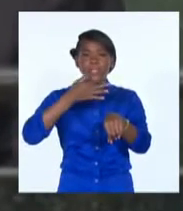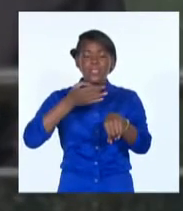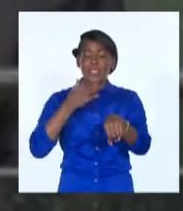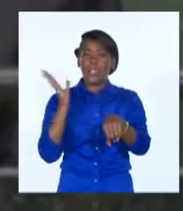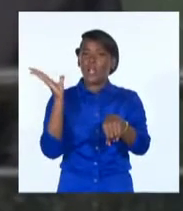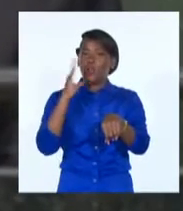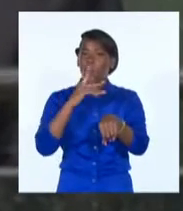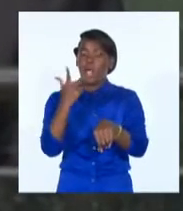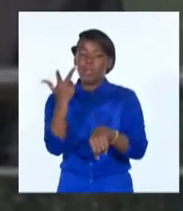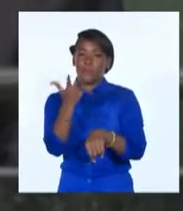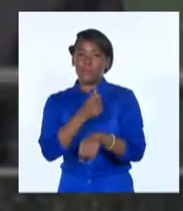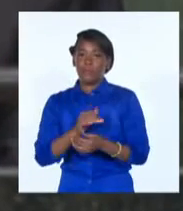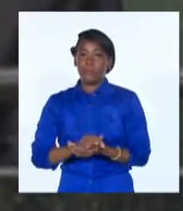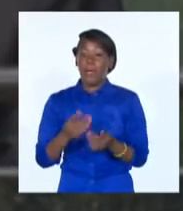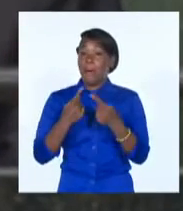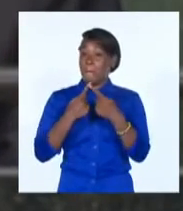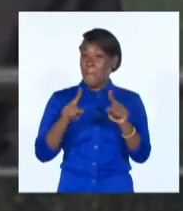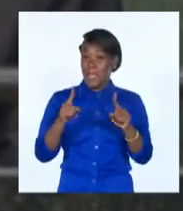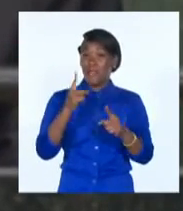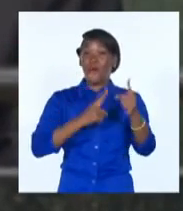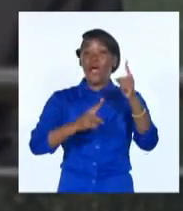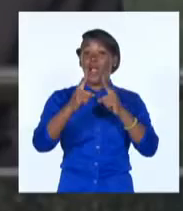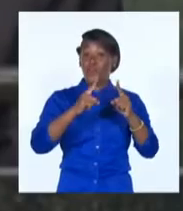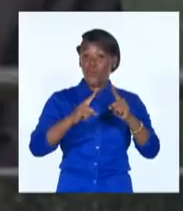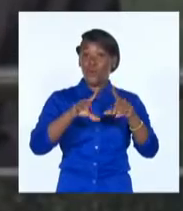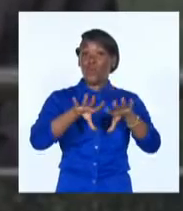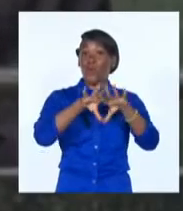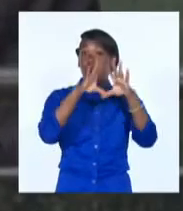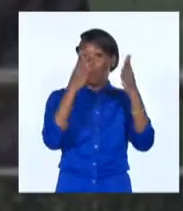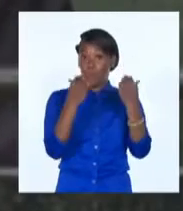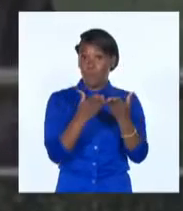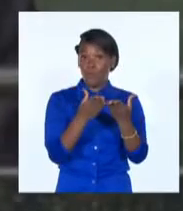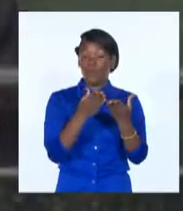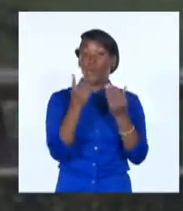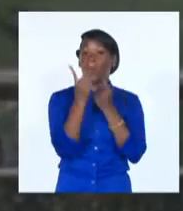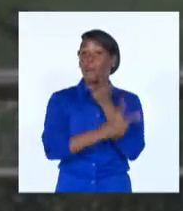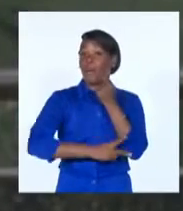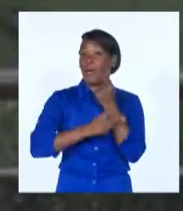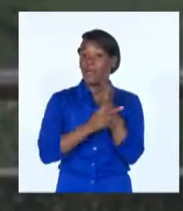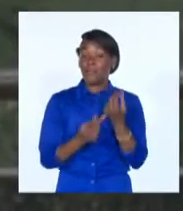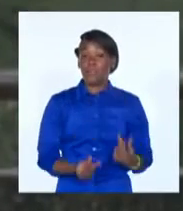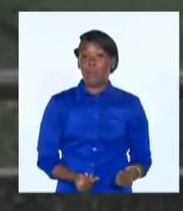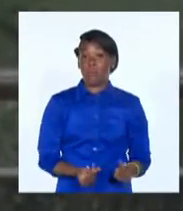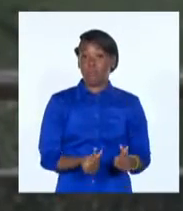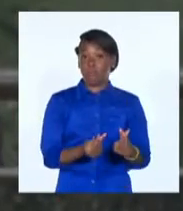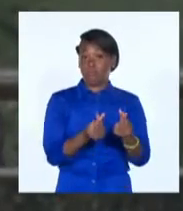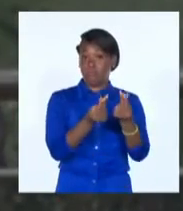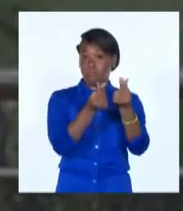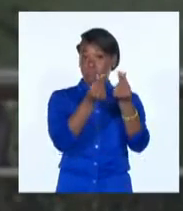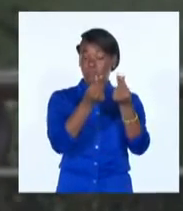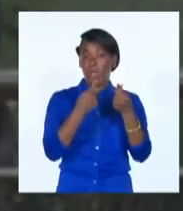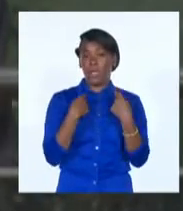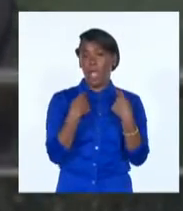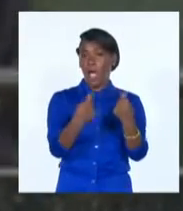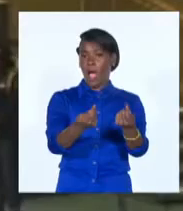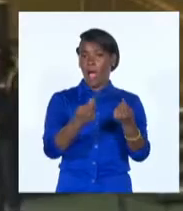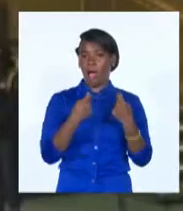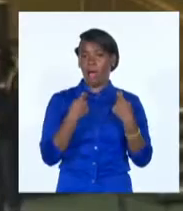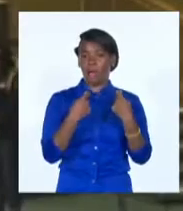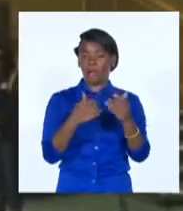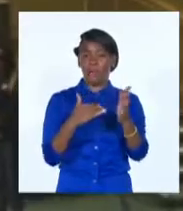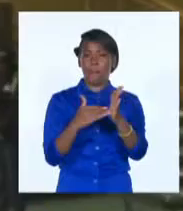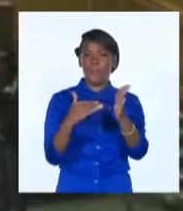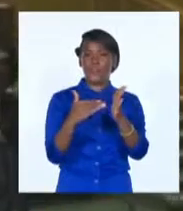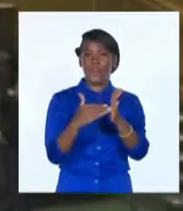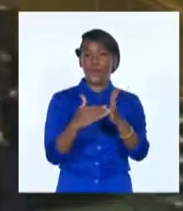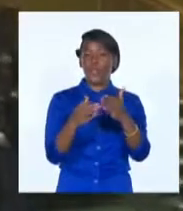mundo ascienden a más de 1,7 millones de dólares.